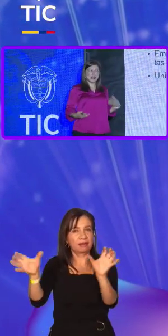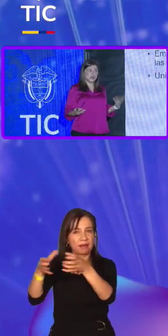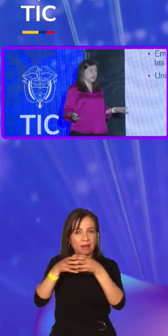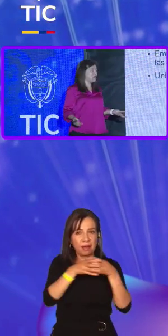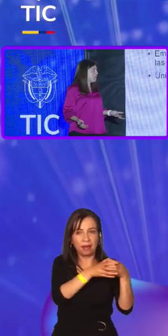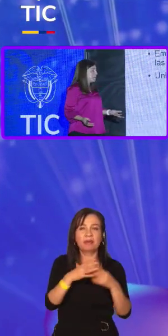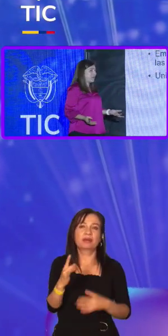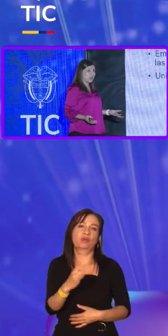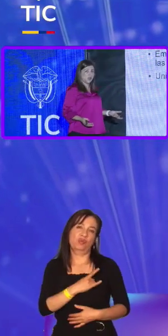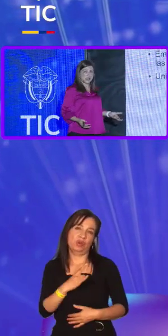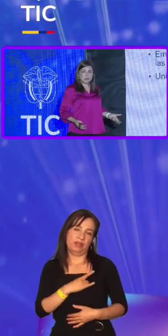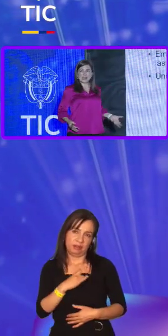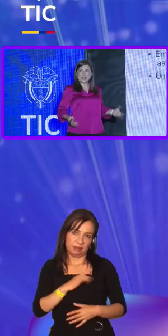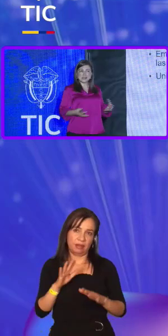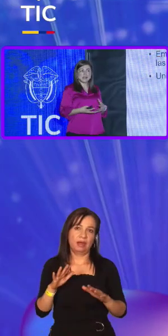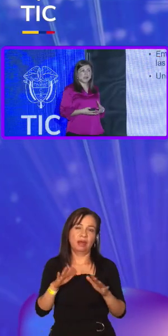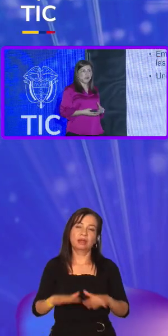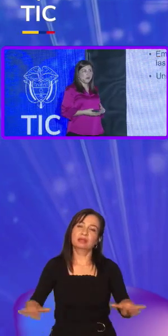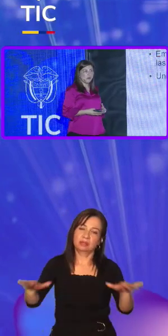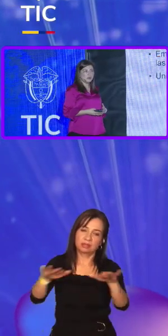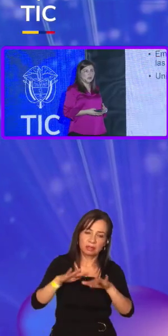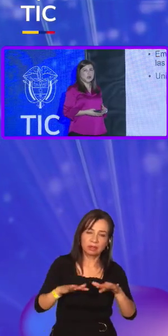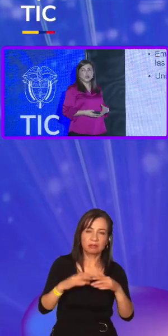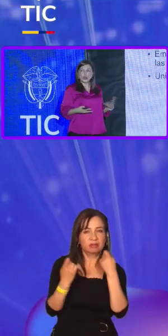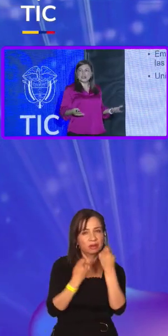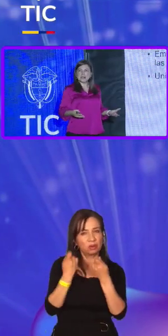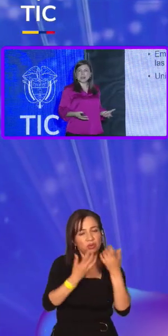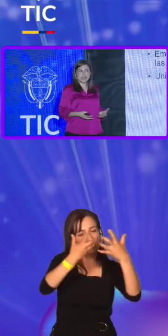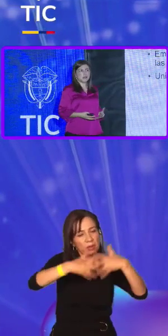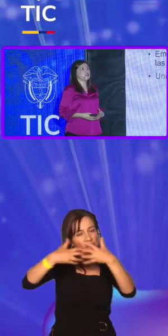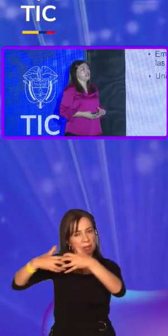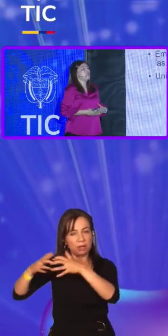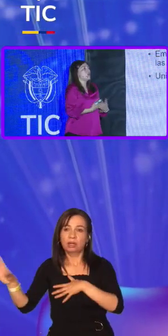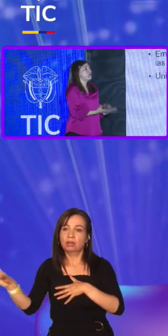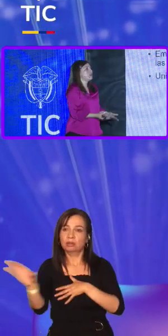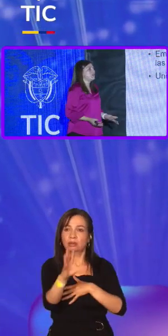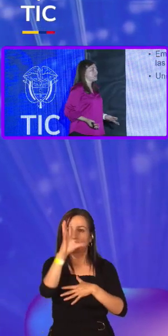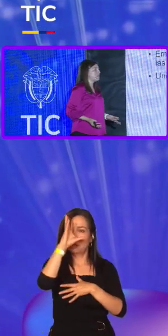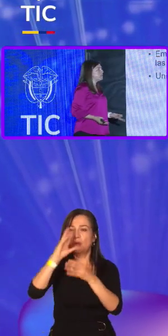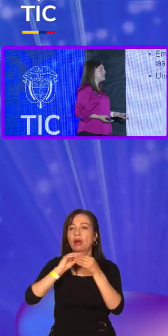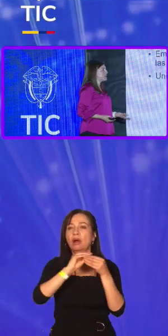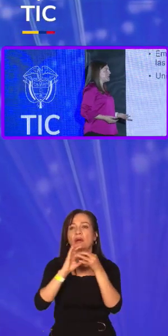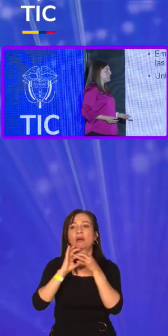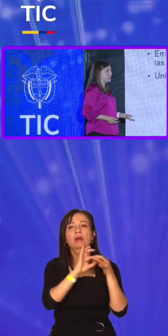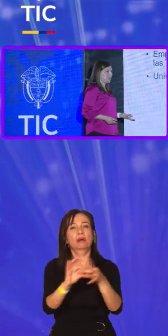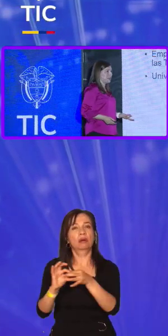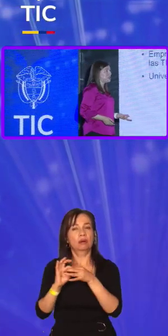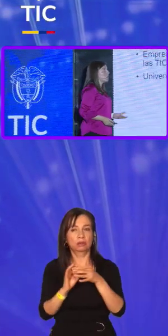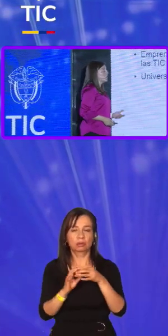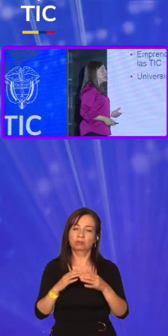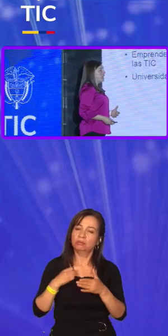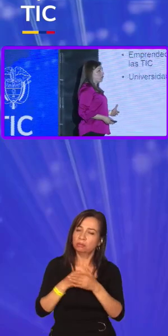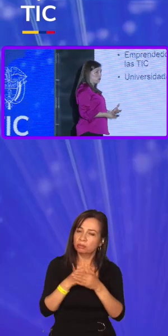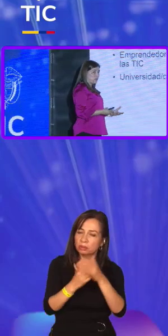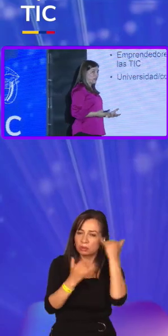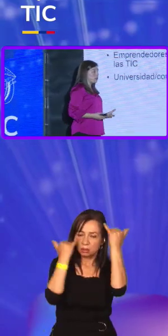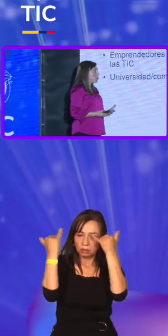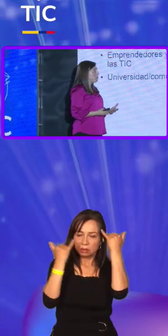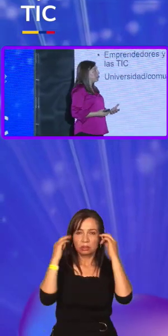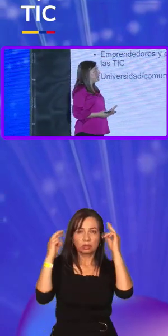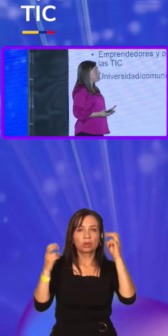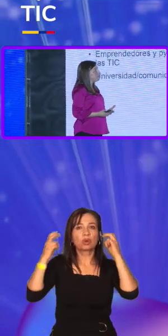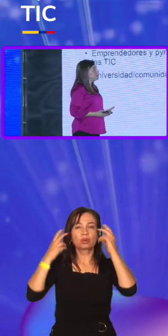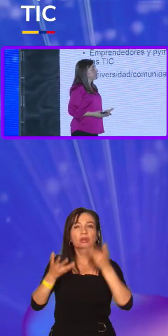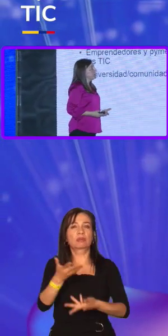mismas universidades y el ecosistema de emprendedores, porque de este trabajo conjunto todos aprendemos y todos impulsamos nuestras iniciativas con